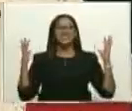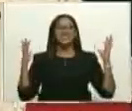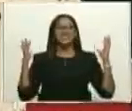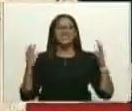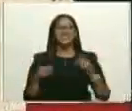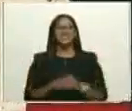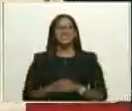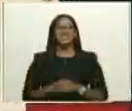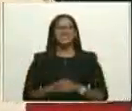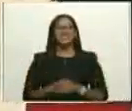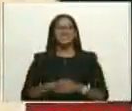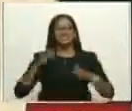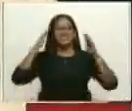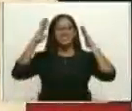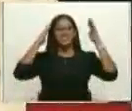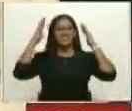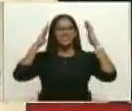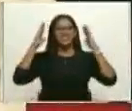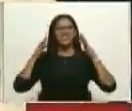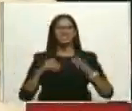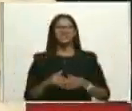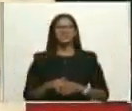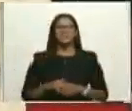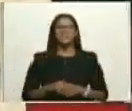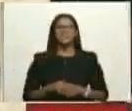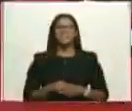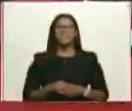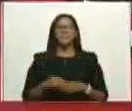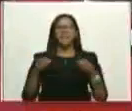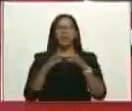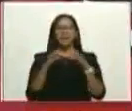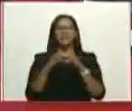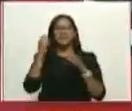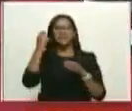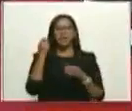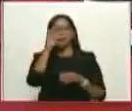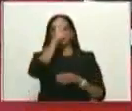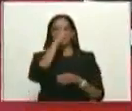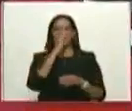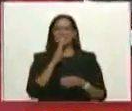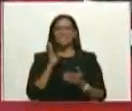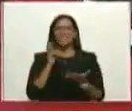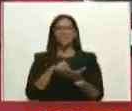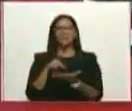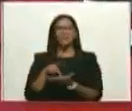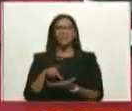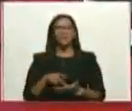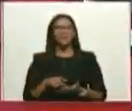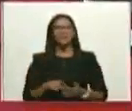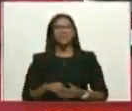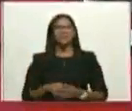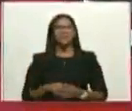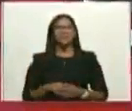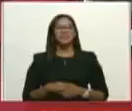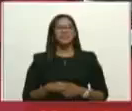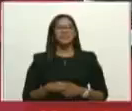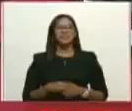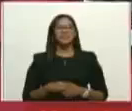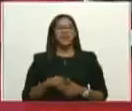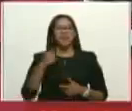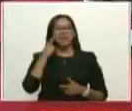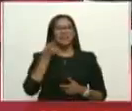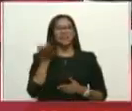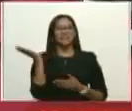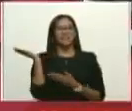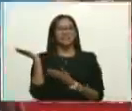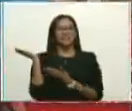Un saludo, pues. Hay una compañera diputada brasileña, creo que estaba por allí también. Sí, vi las aquí